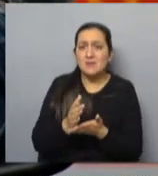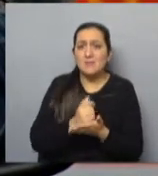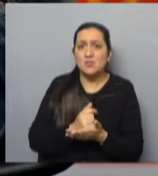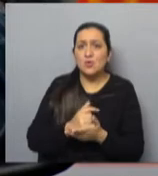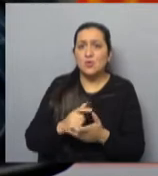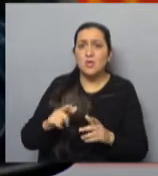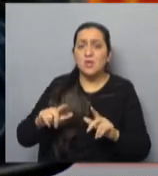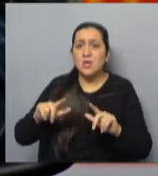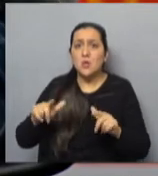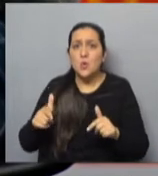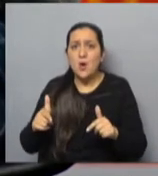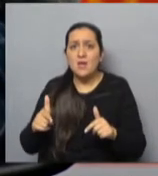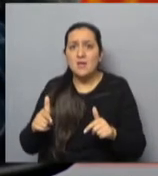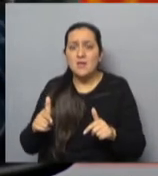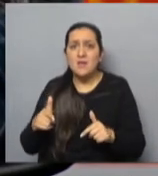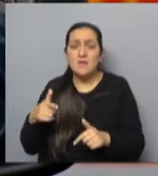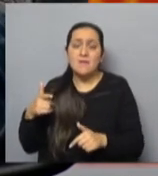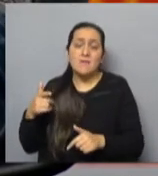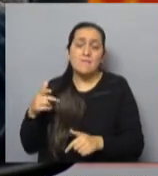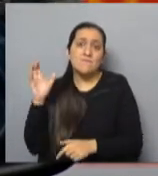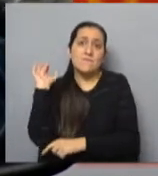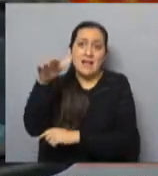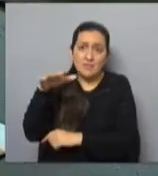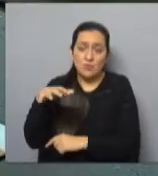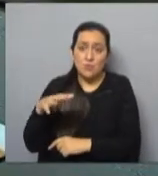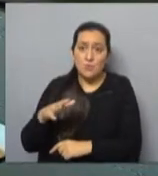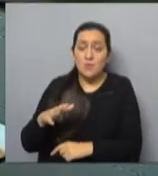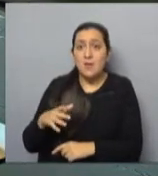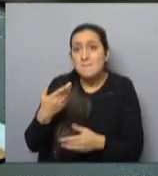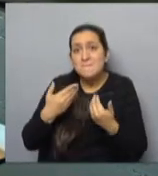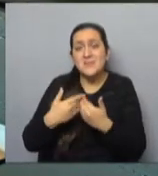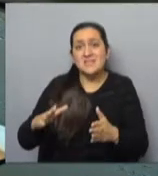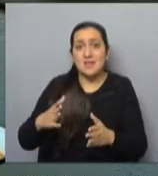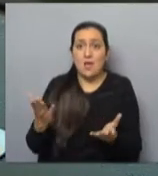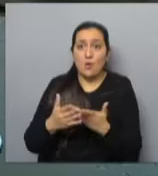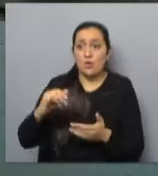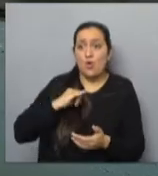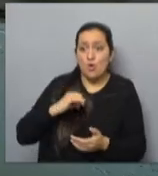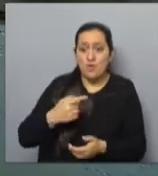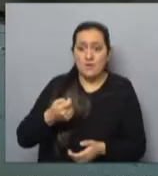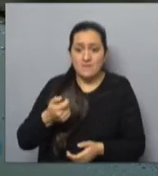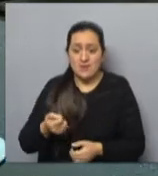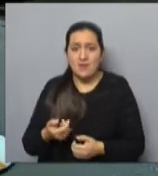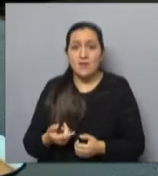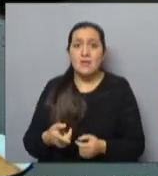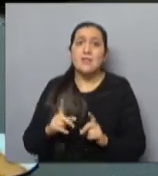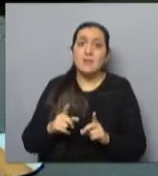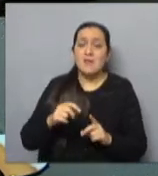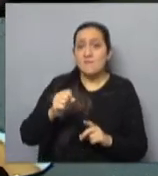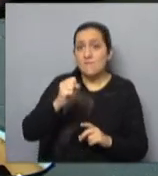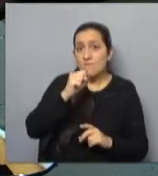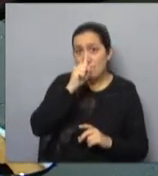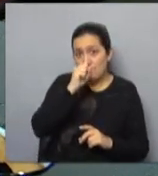básquet masculino empieza a explotar el basket femenino como colonia como ribera empiezan a aparecer flores que no es